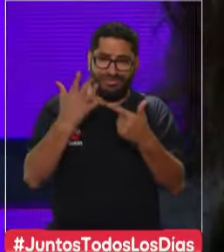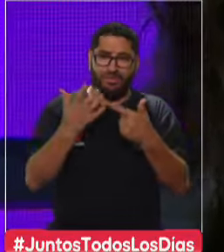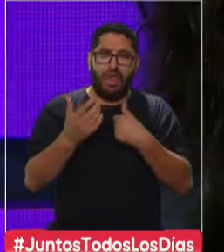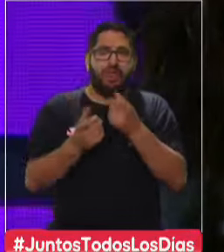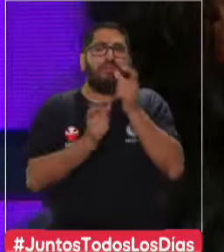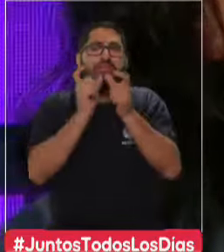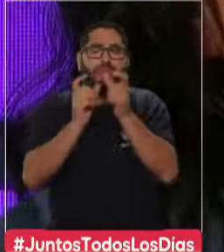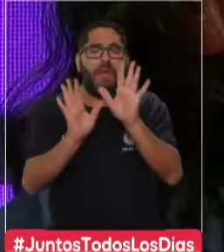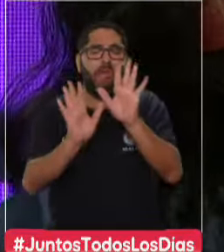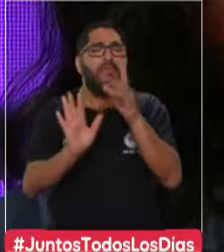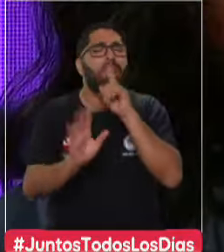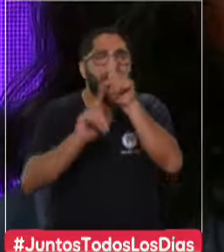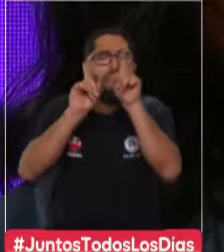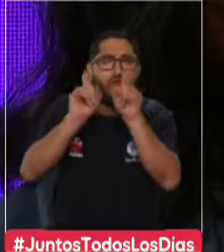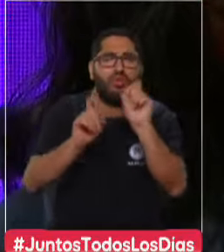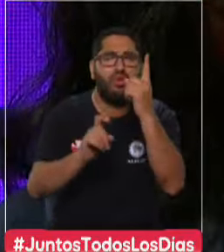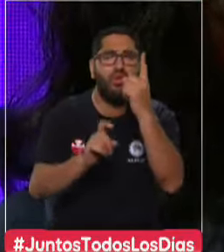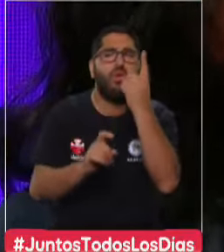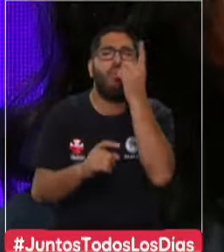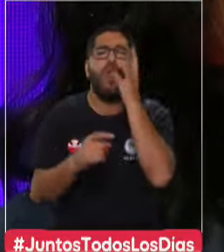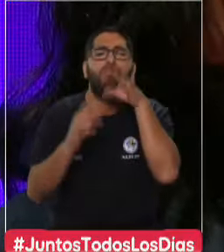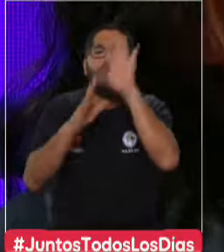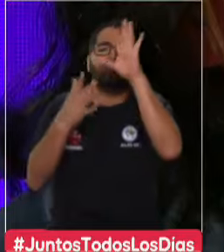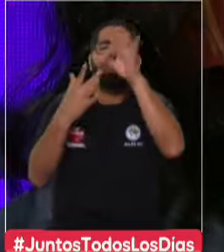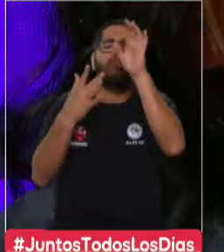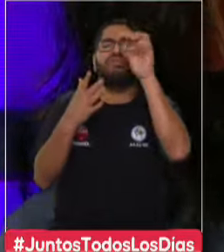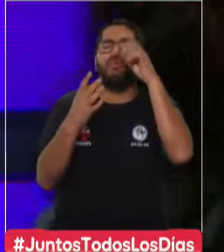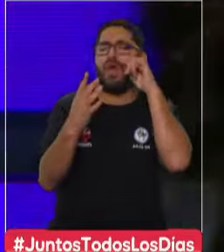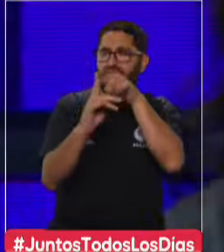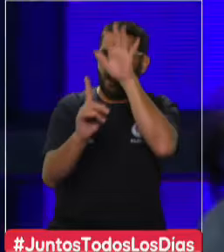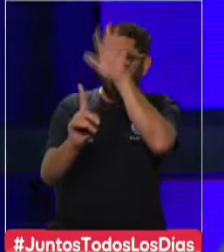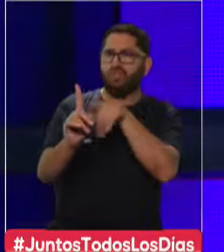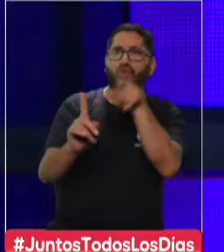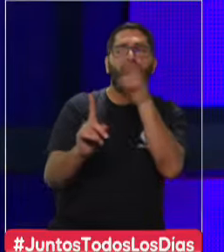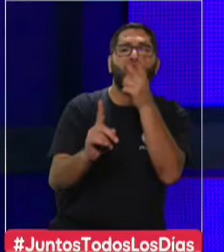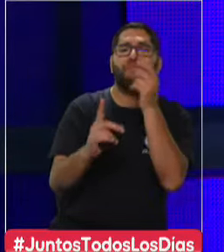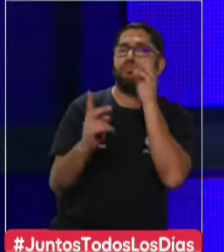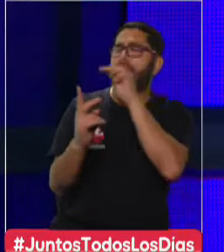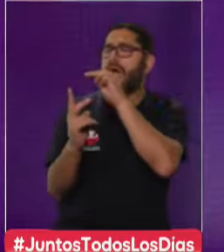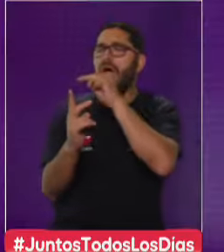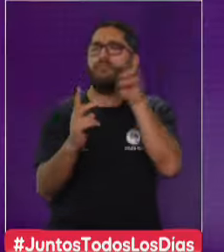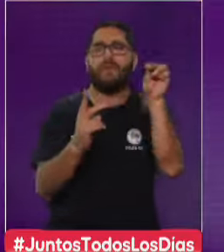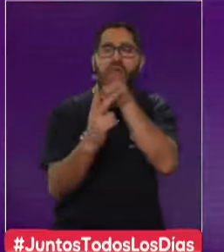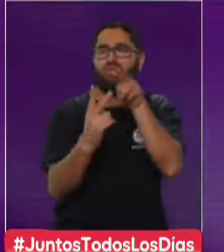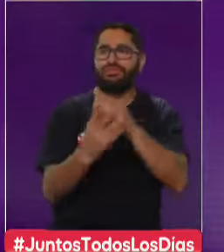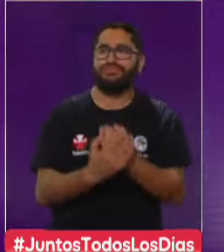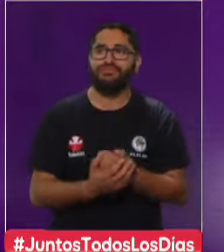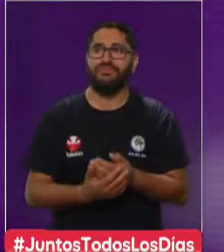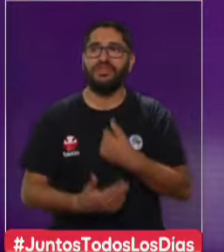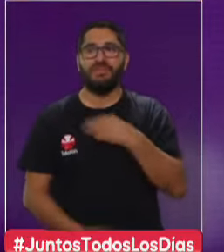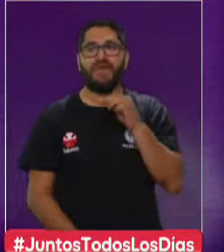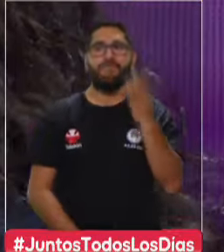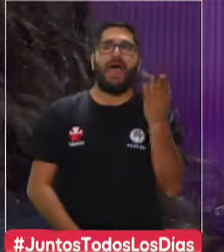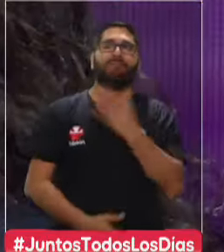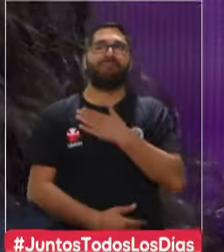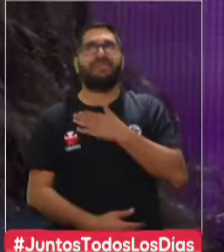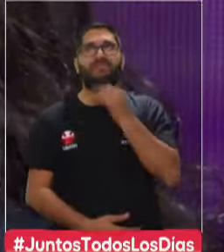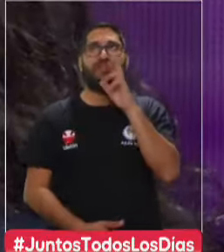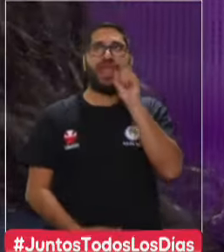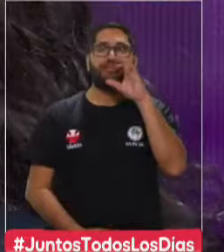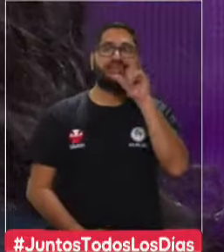un elemento, una característica de tu madre, de la Ana, y de tu madre, de la Fran? De mi mamá, yo creo que